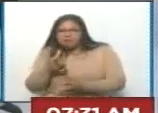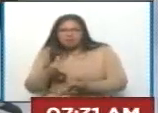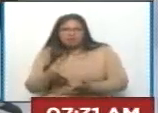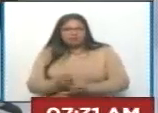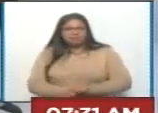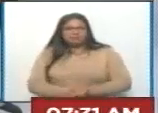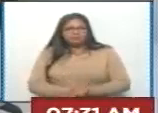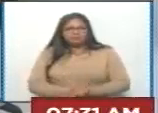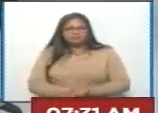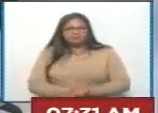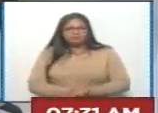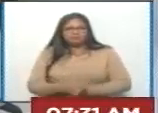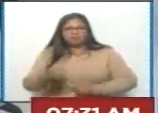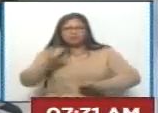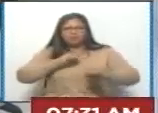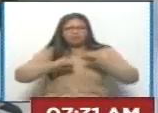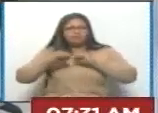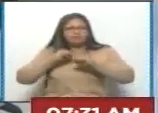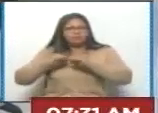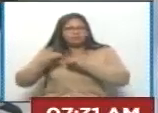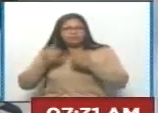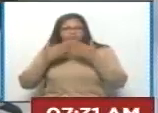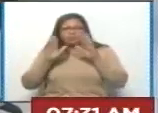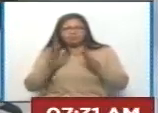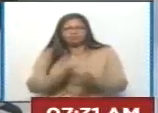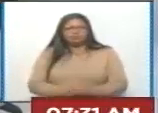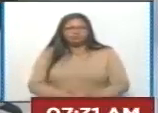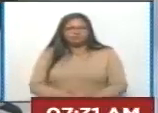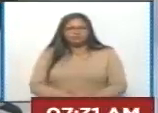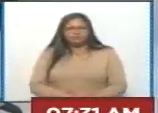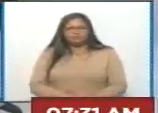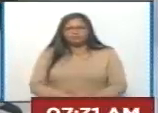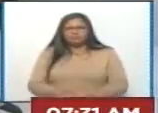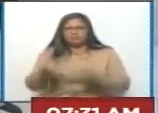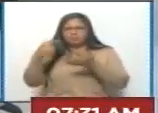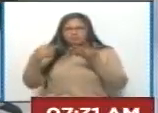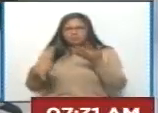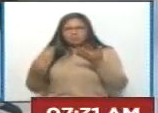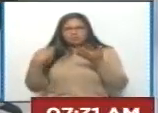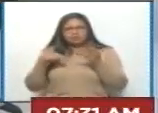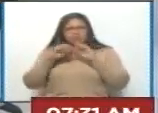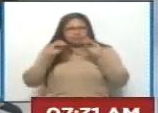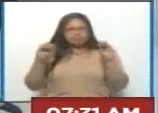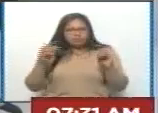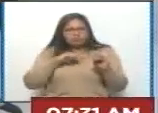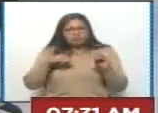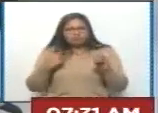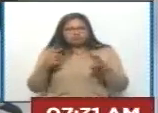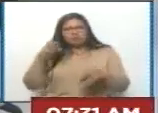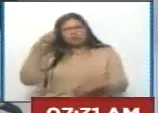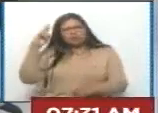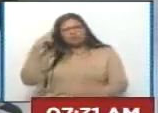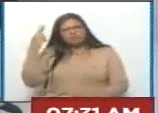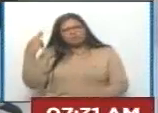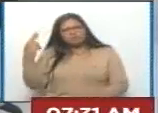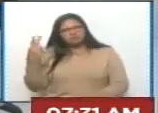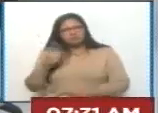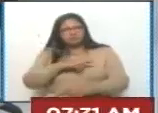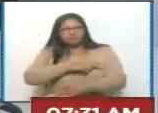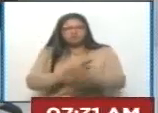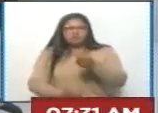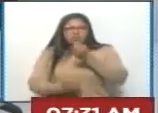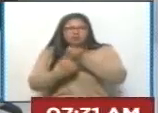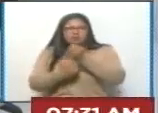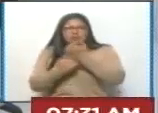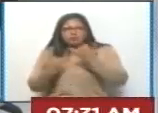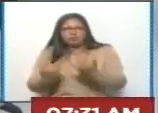a el Movimiento Popular. Entonces son elementos que nos tienen que llamar a nosotros a la reflexión para fortalecerlo. Y si